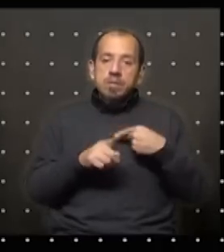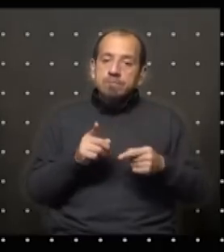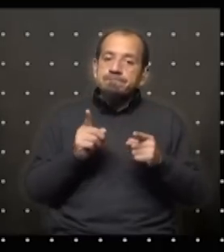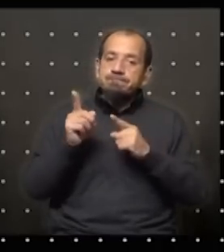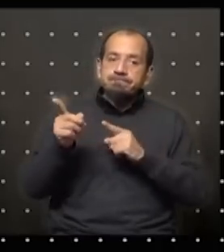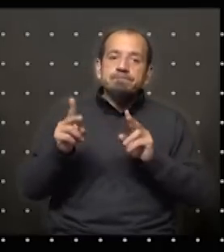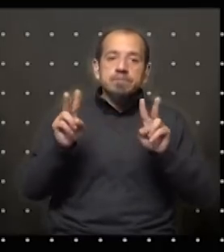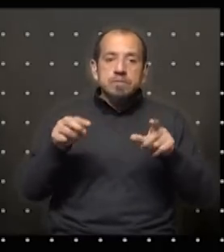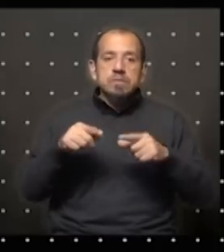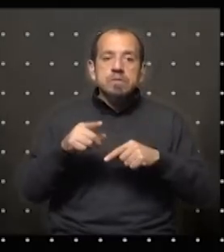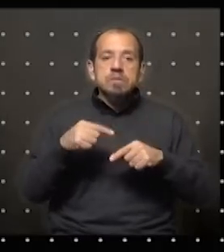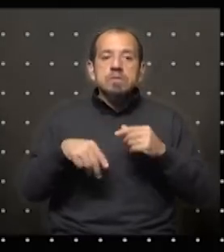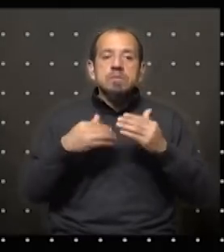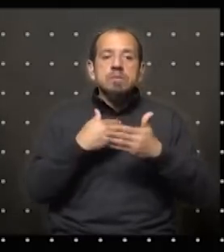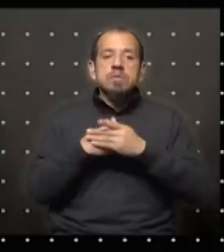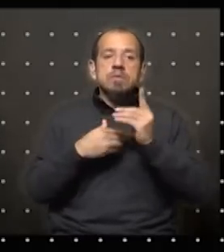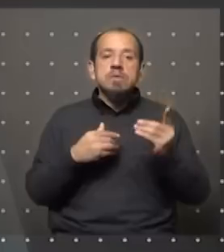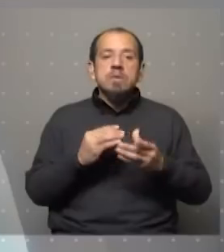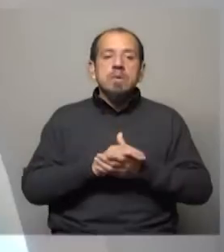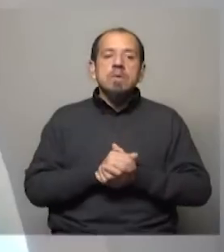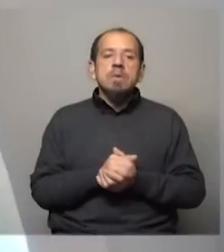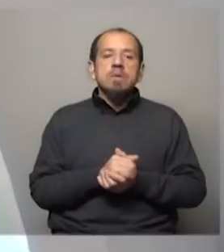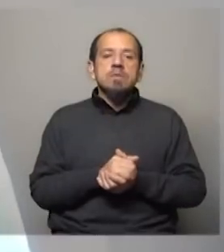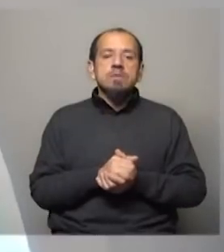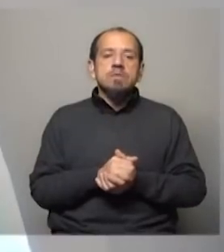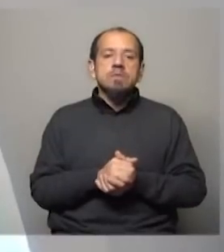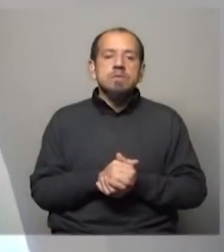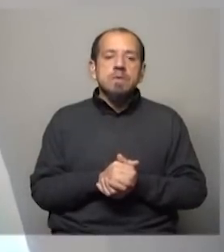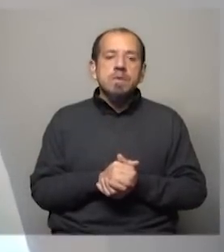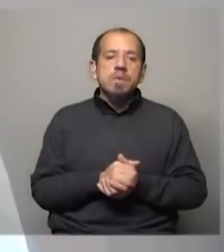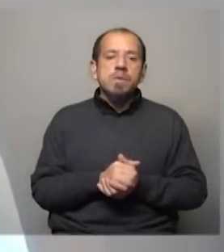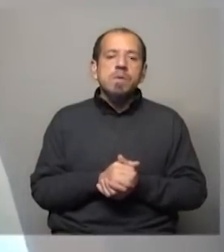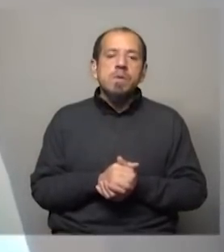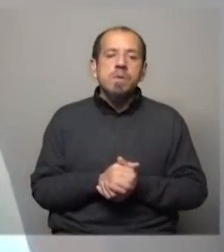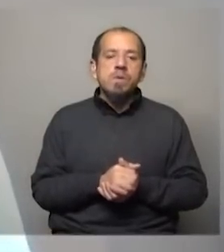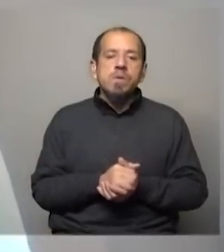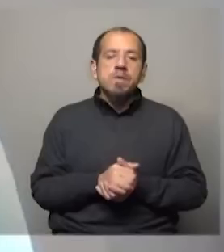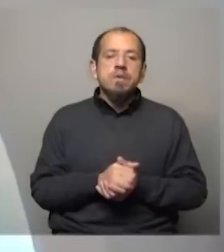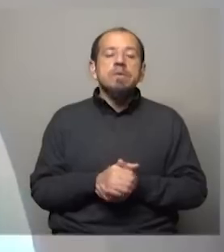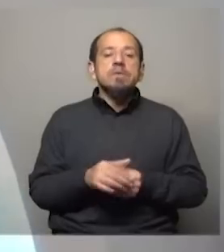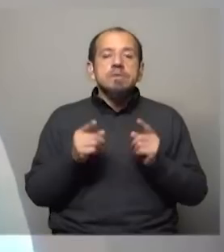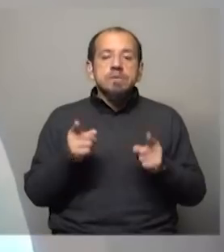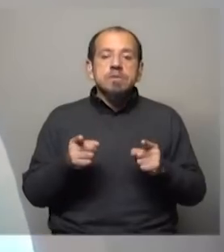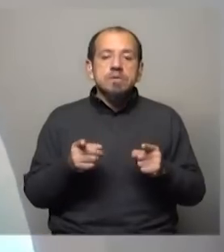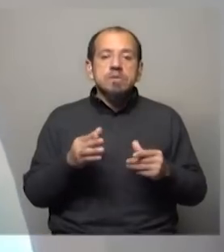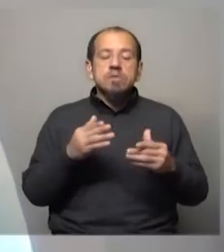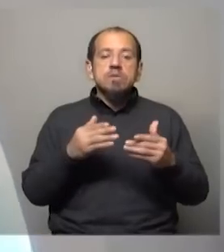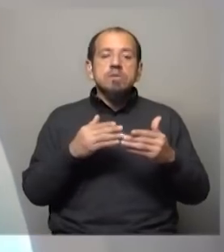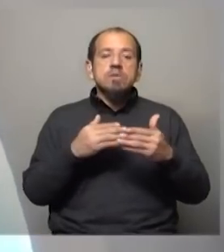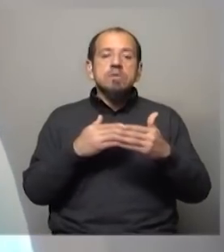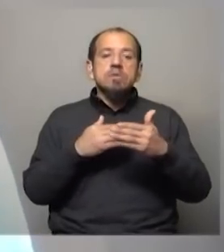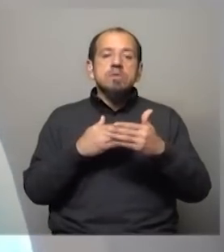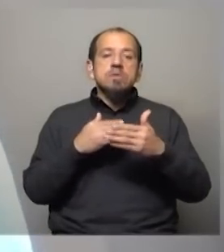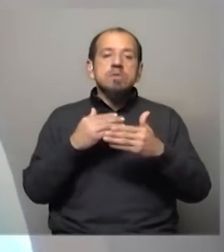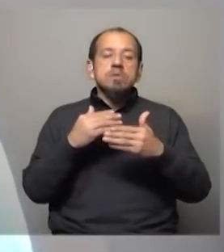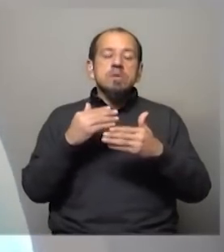ser un protagonista por lo menos para la ultraderecha claro esa lectura que se hace desde América Latina y en general desde la izquierda es la